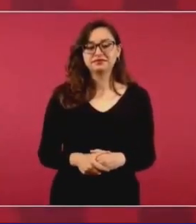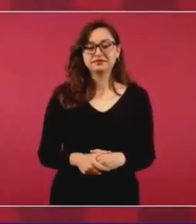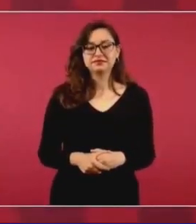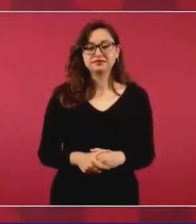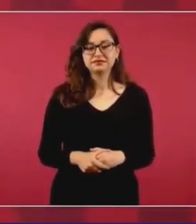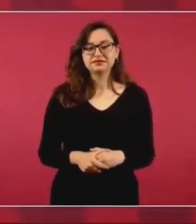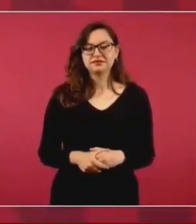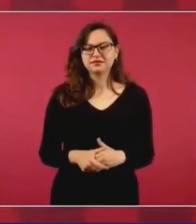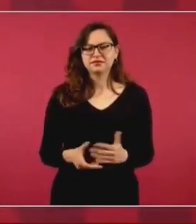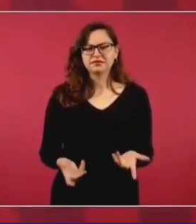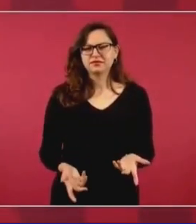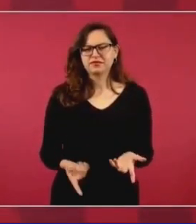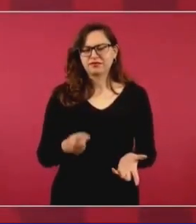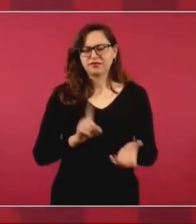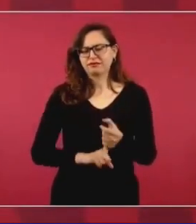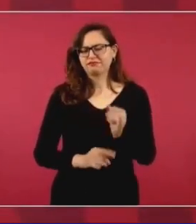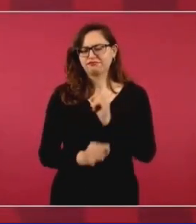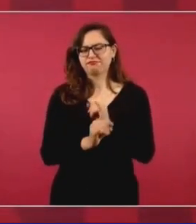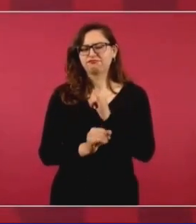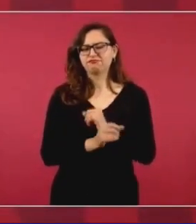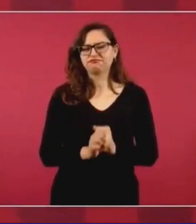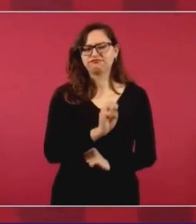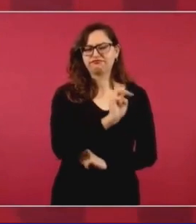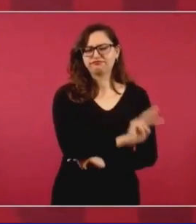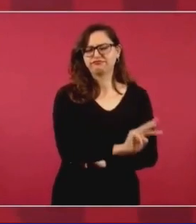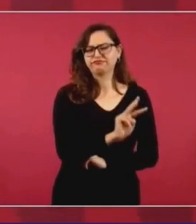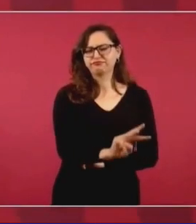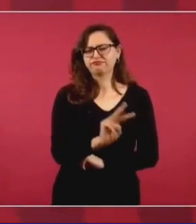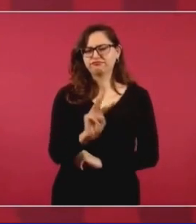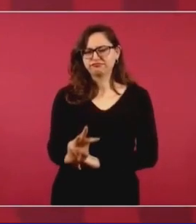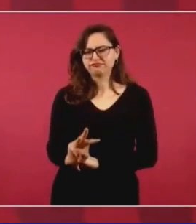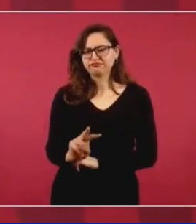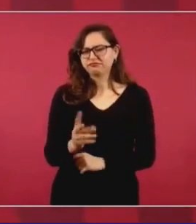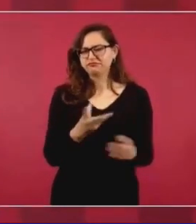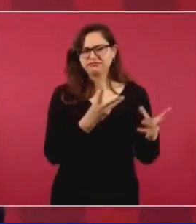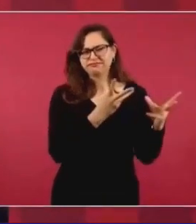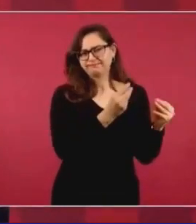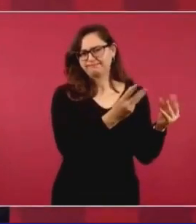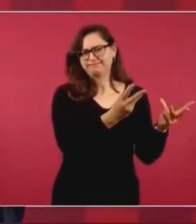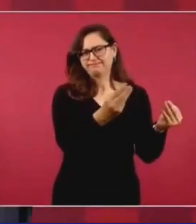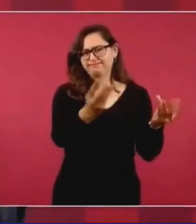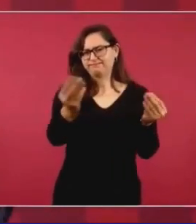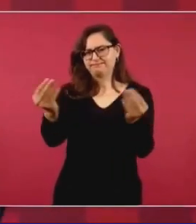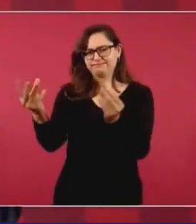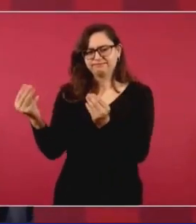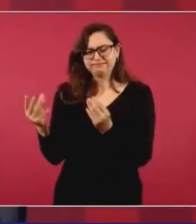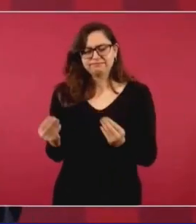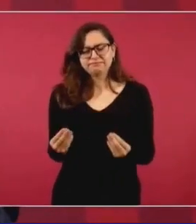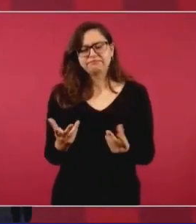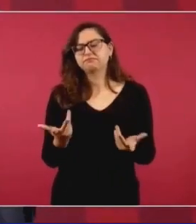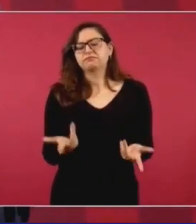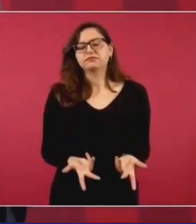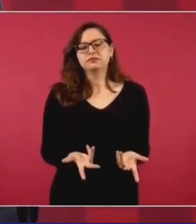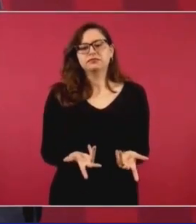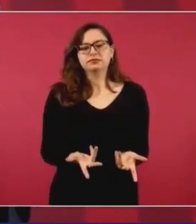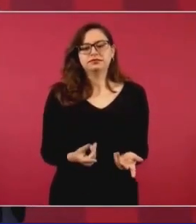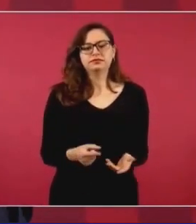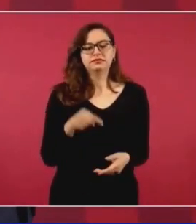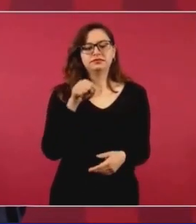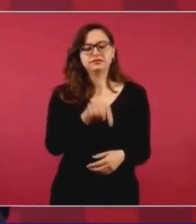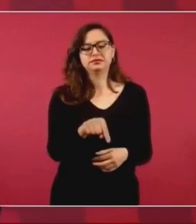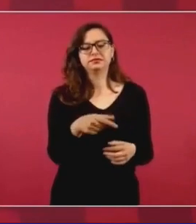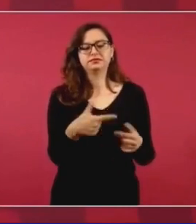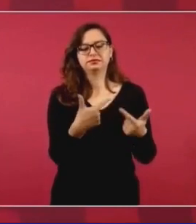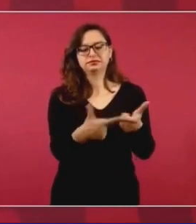una plataforma, como hay muchas, y de gente que ni siquiera se agrupa,